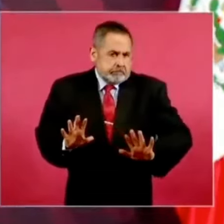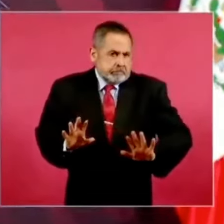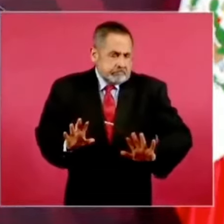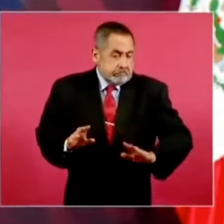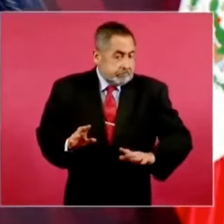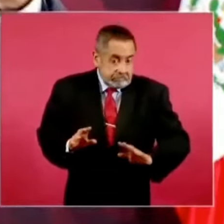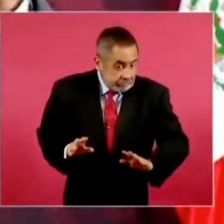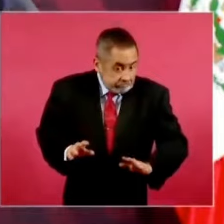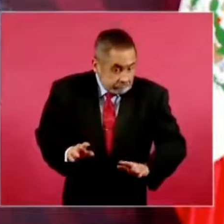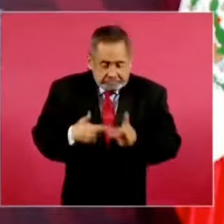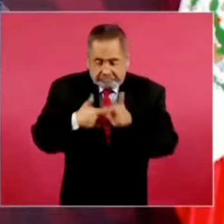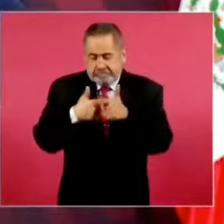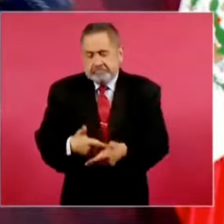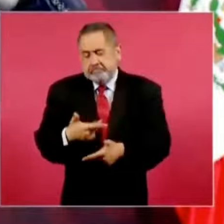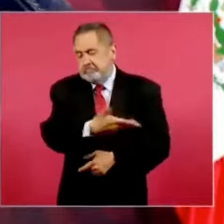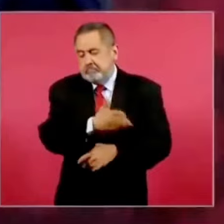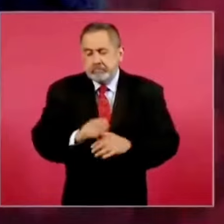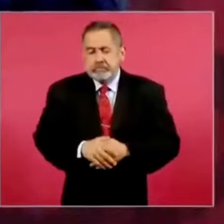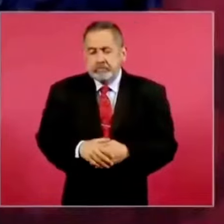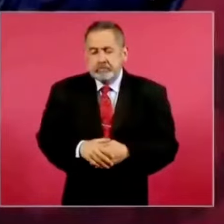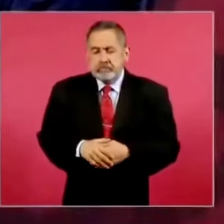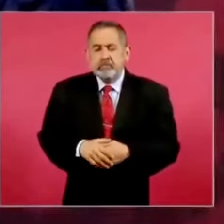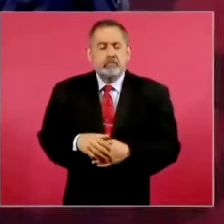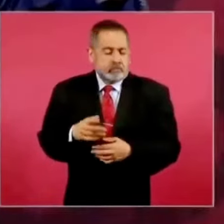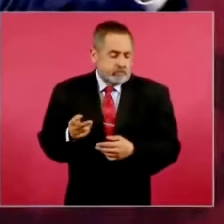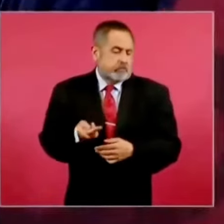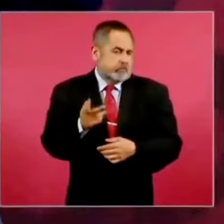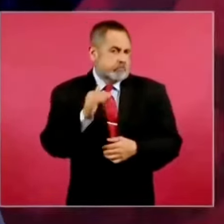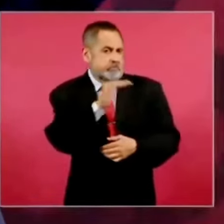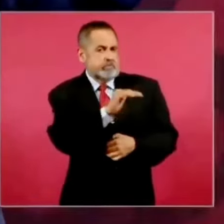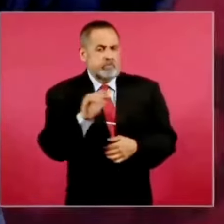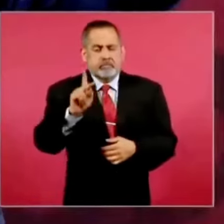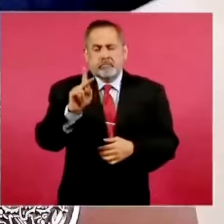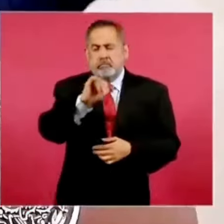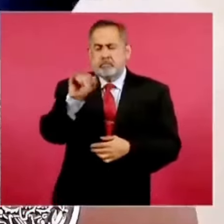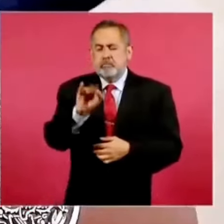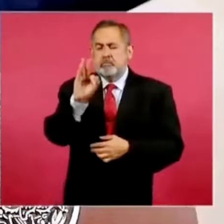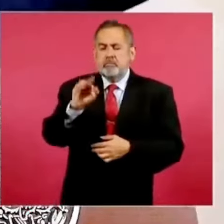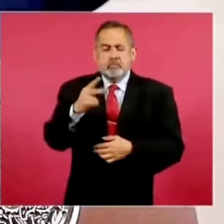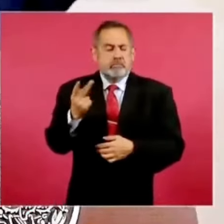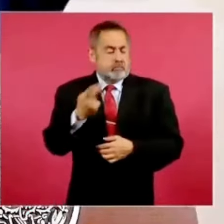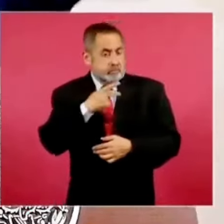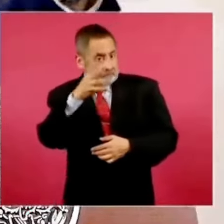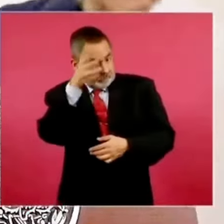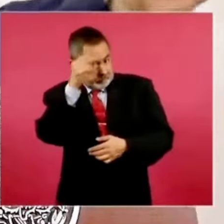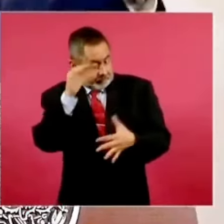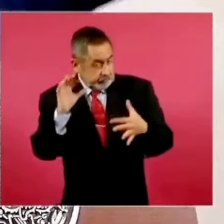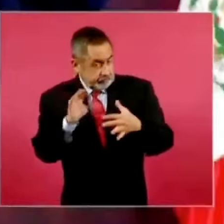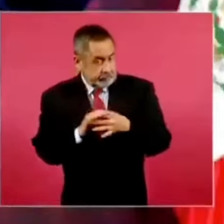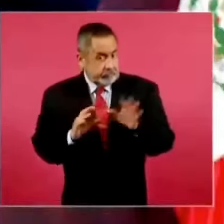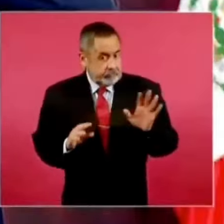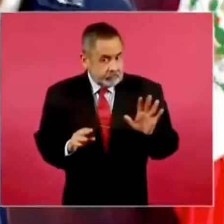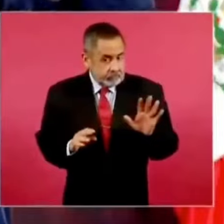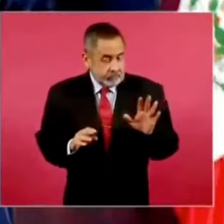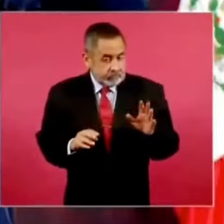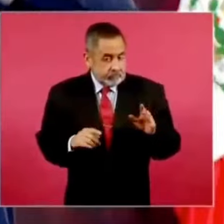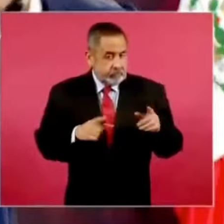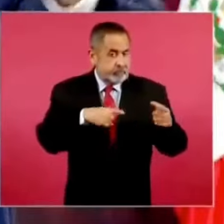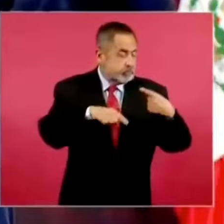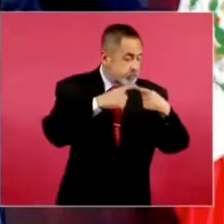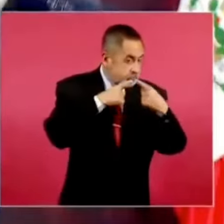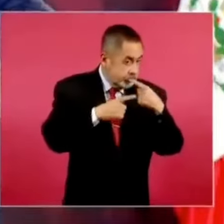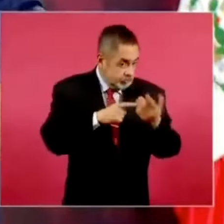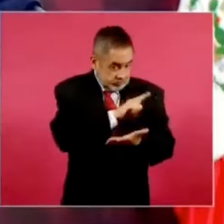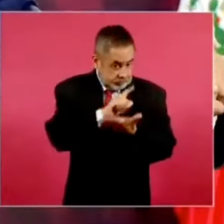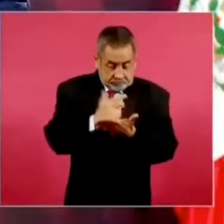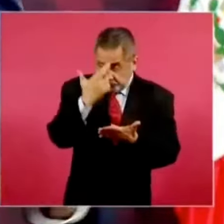Pero se le iba a consultar al Poder Judicial porque ya se llegó a un acuerdo, lo consideran ustedes